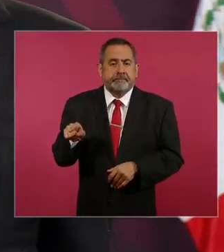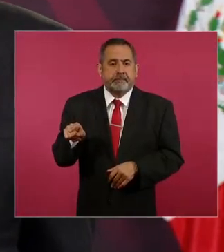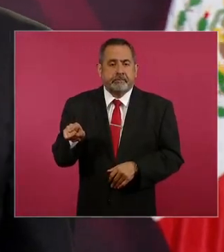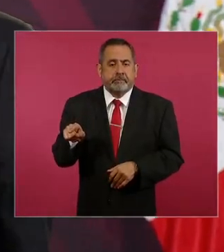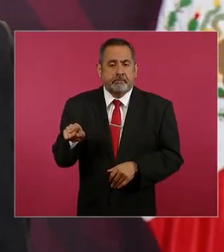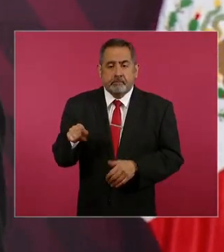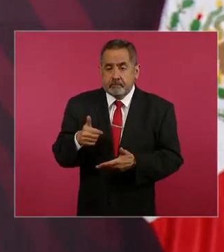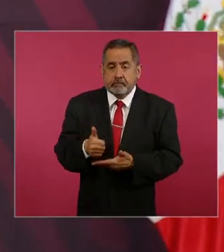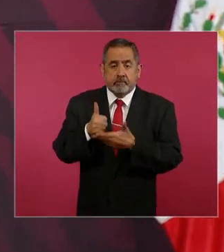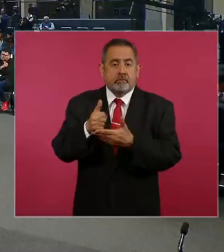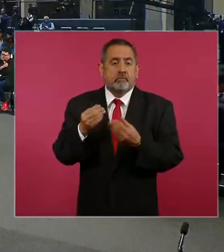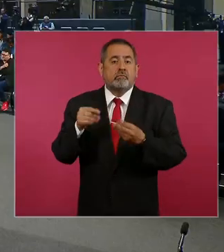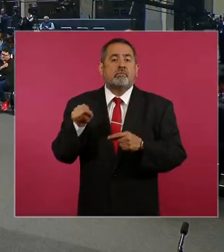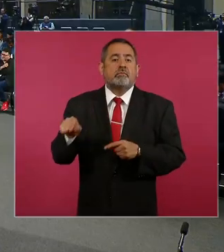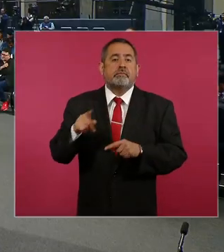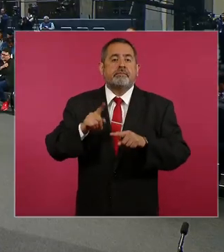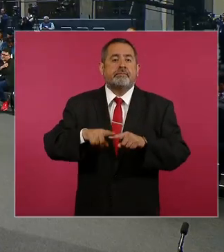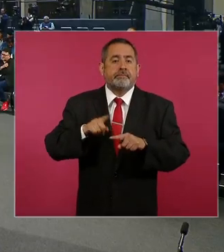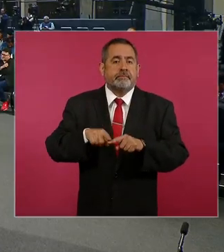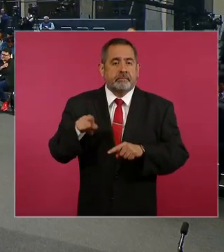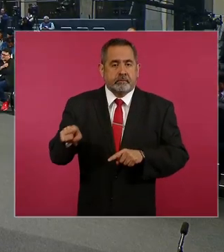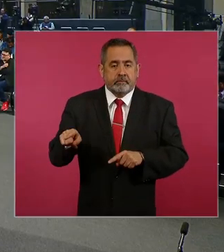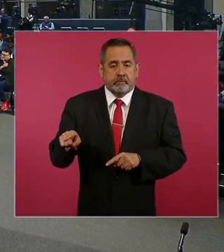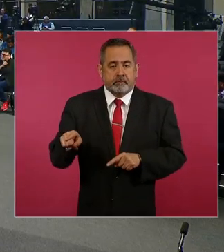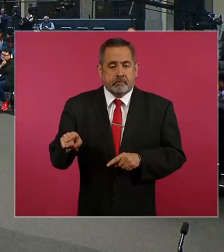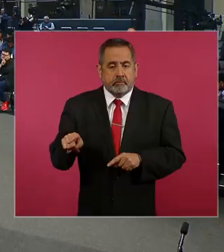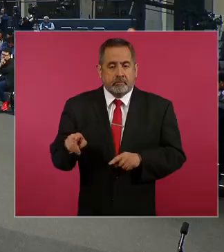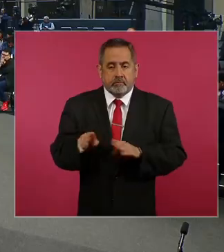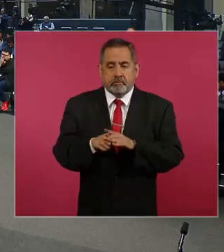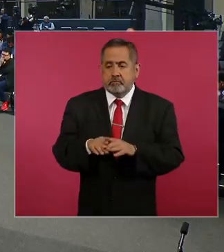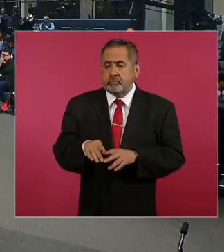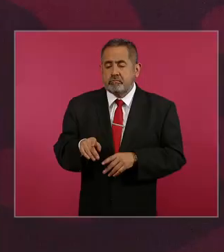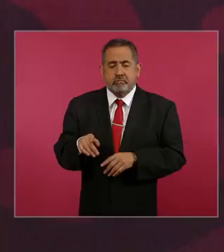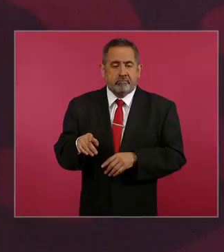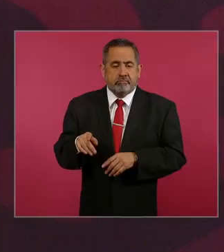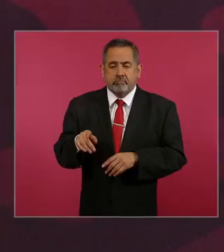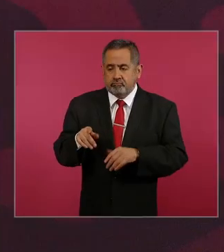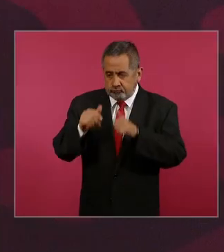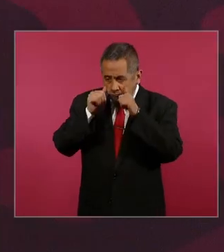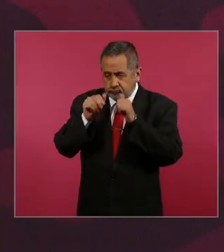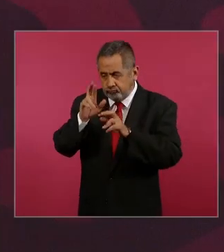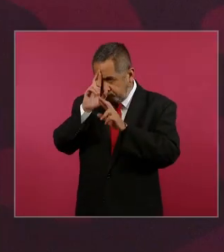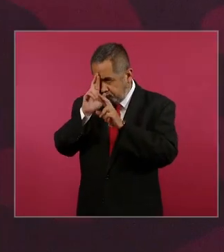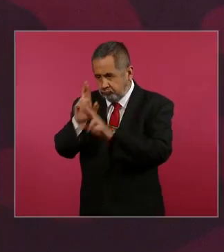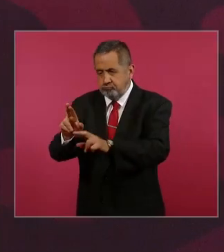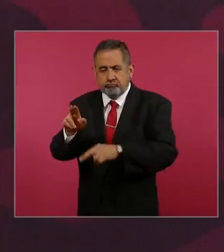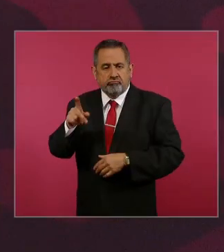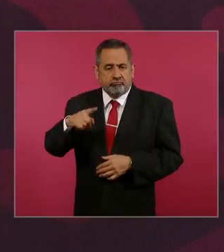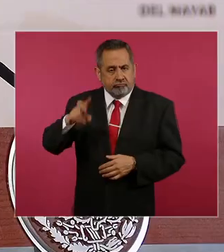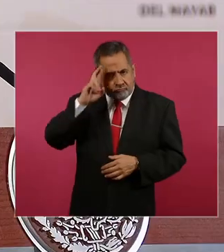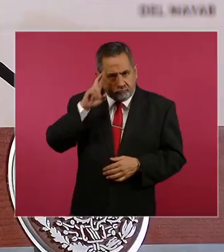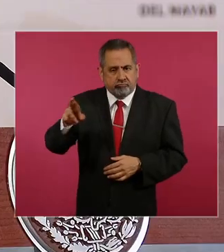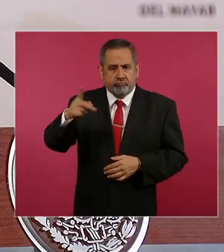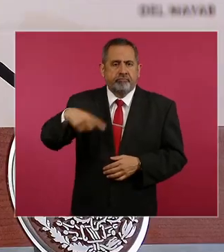ayudó fue tratarlos como se merecen con respeto